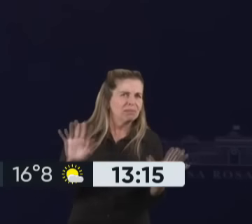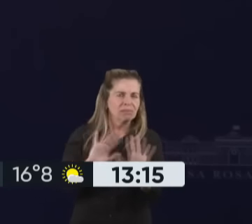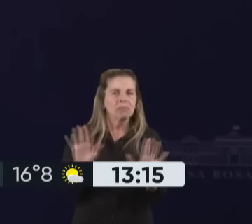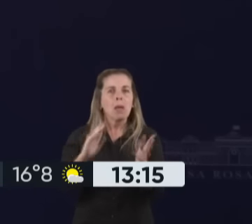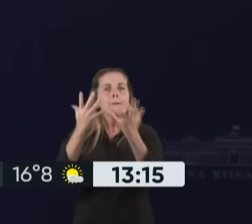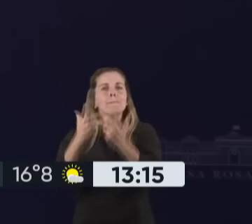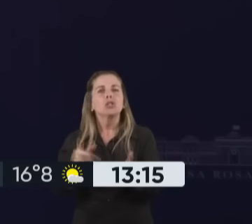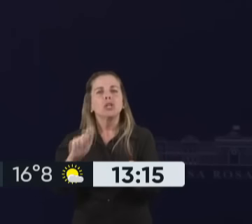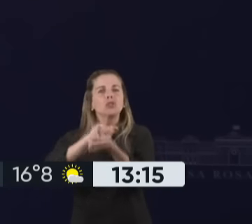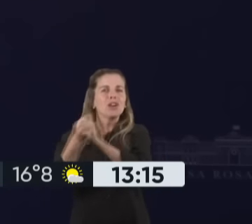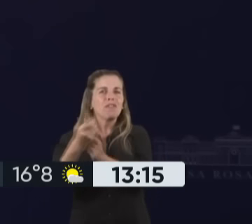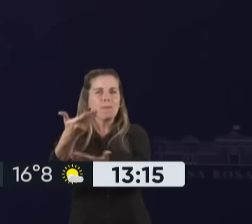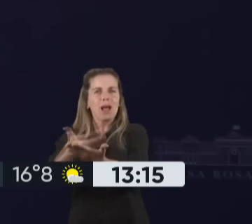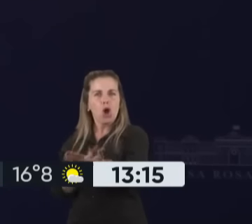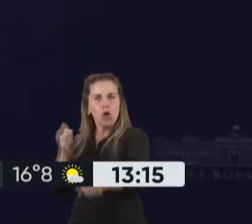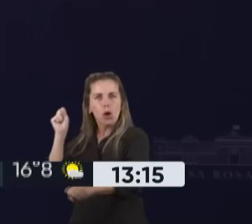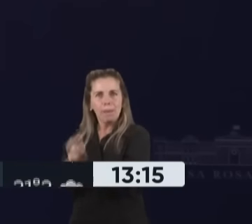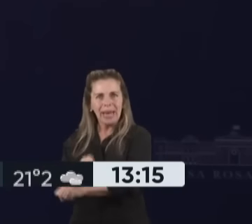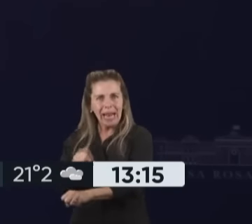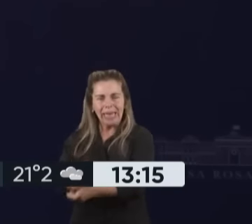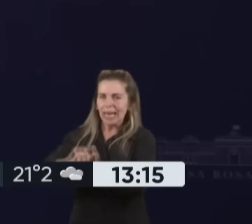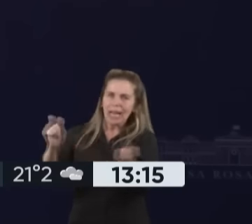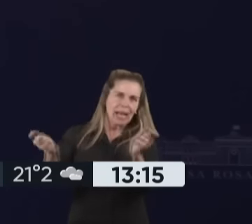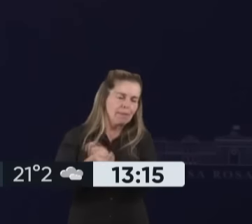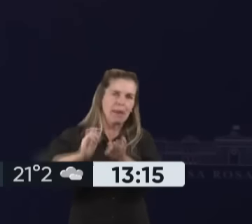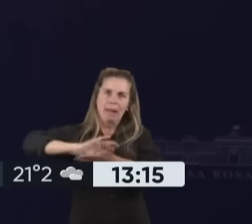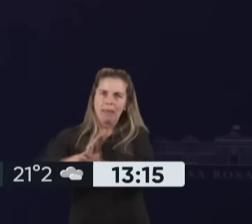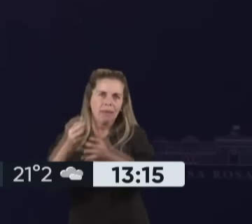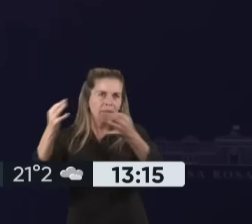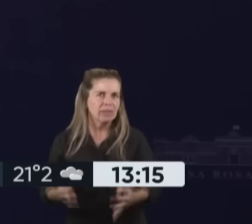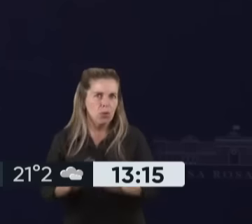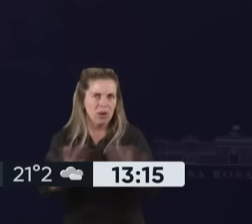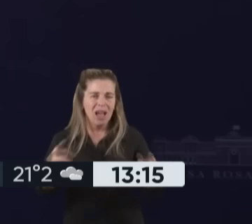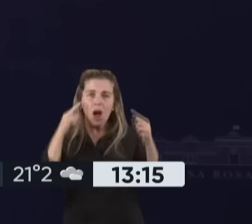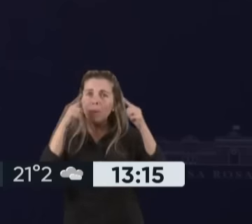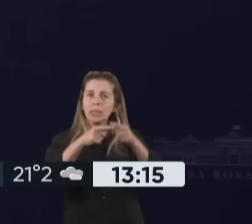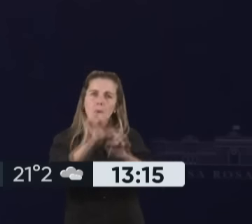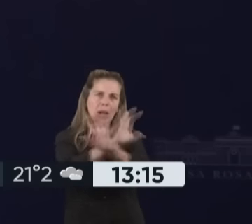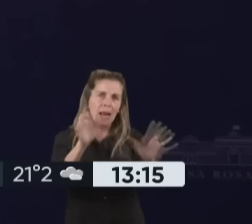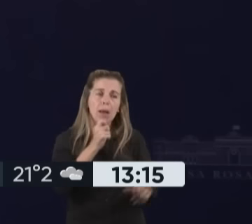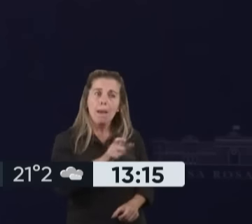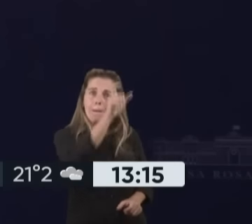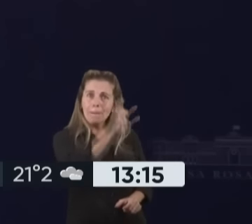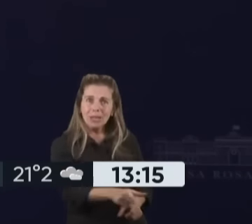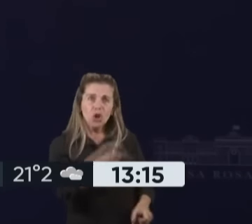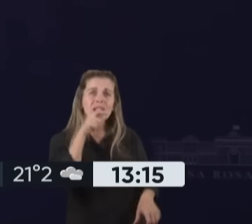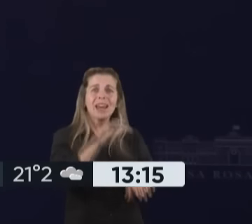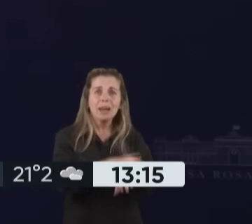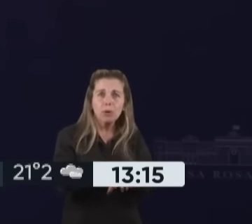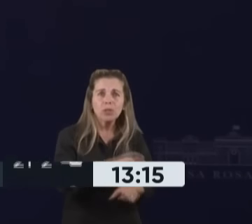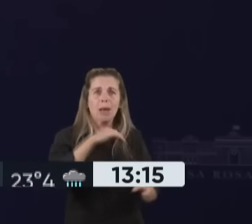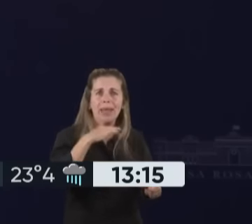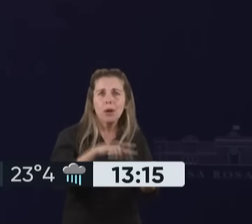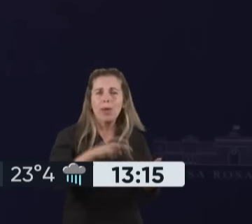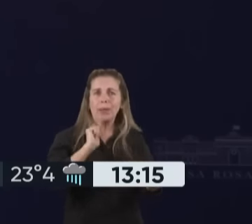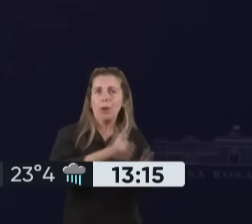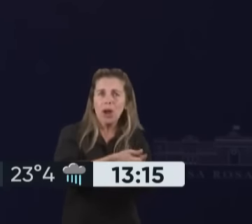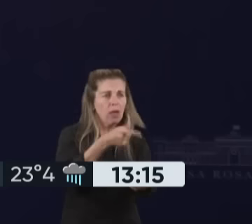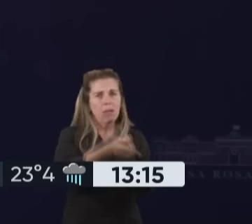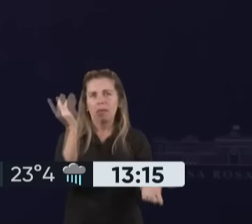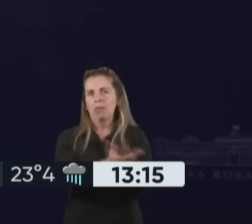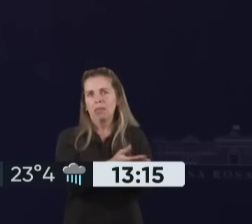viene a poner orden donde antes reinaba la barbarie. La doctrina es clara, el que las hace, las paga. Esto implica el fin de